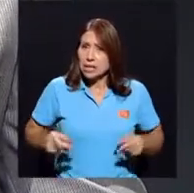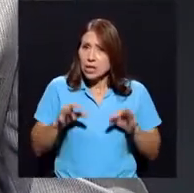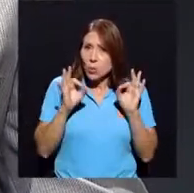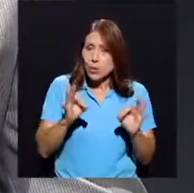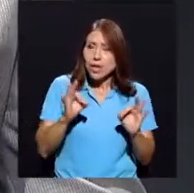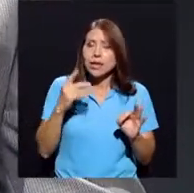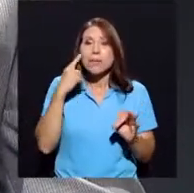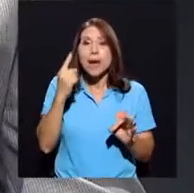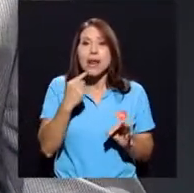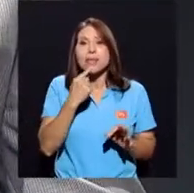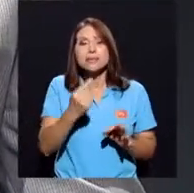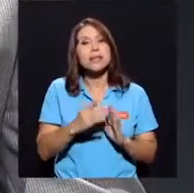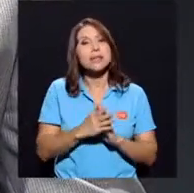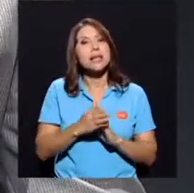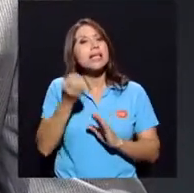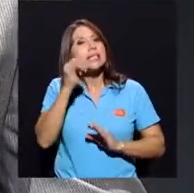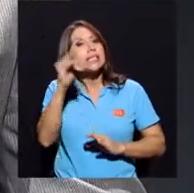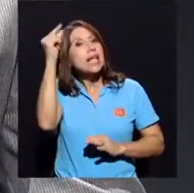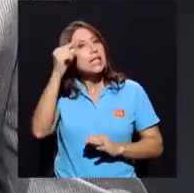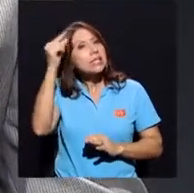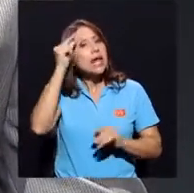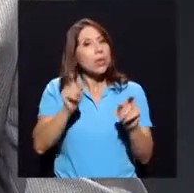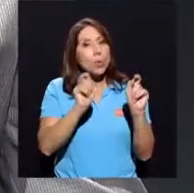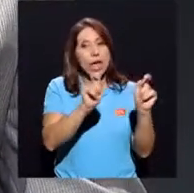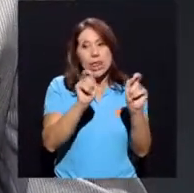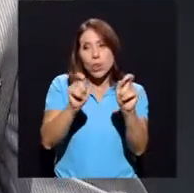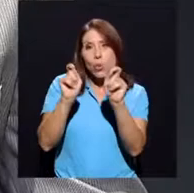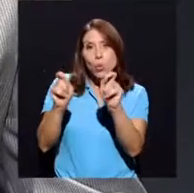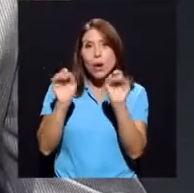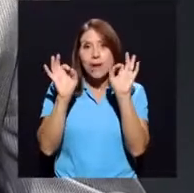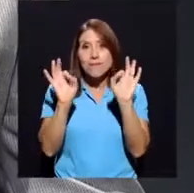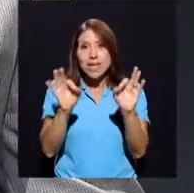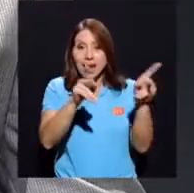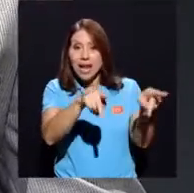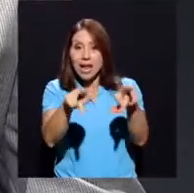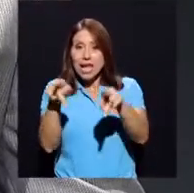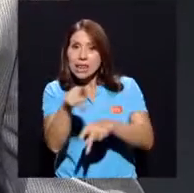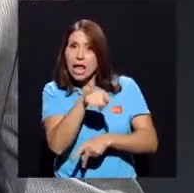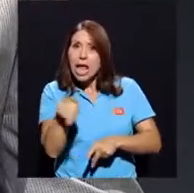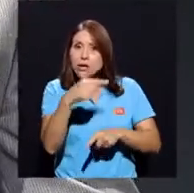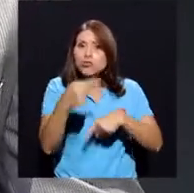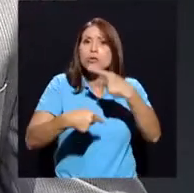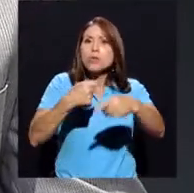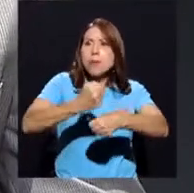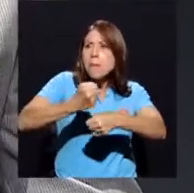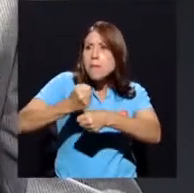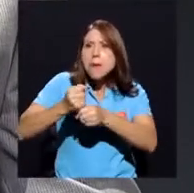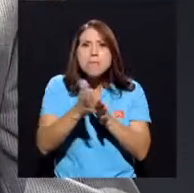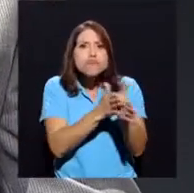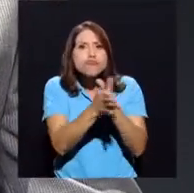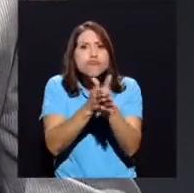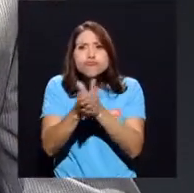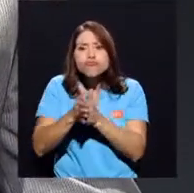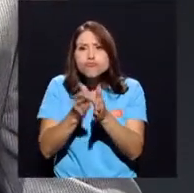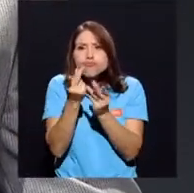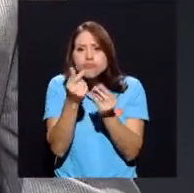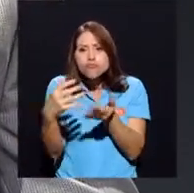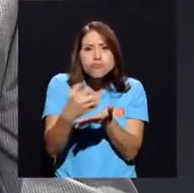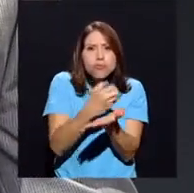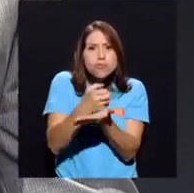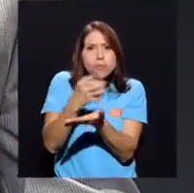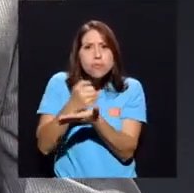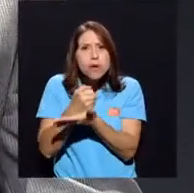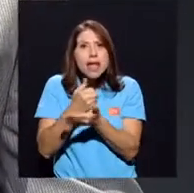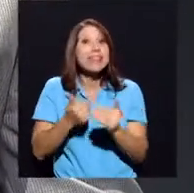educó bien si sigue el estado acá bien a su gente van a ser más productivos van a generar más riqueza y yo final de cuentas voy a poder cobrar